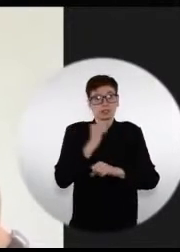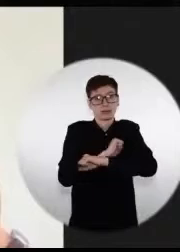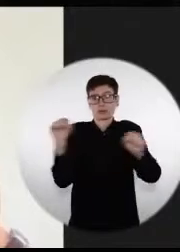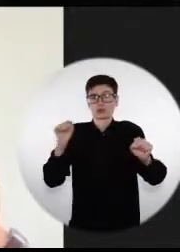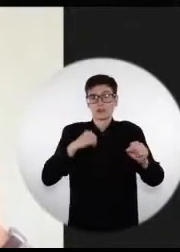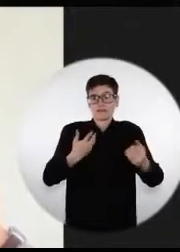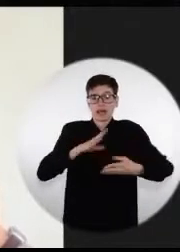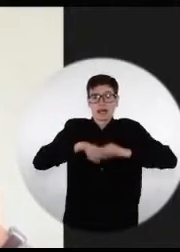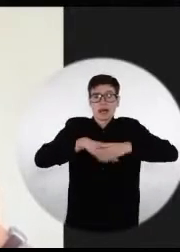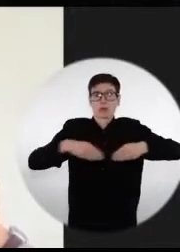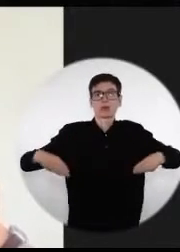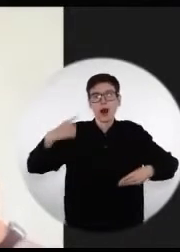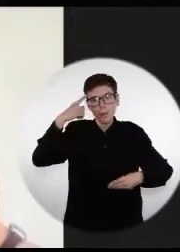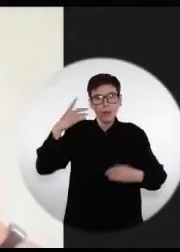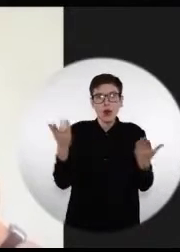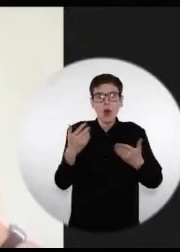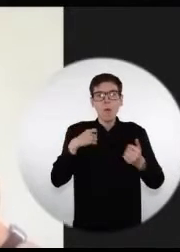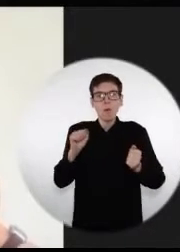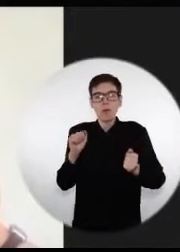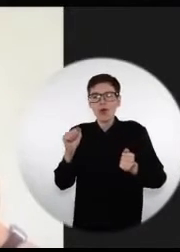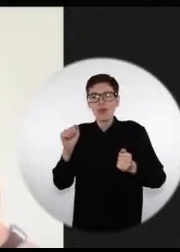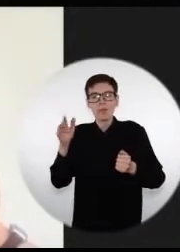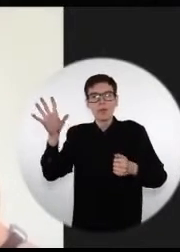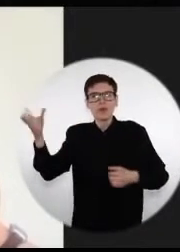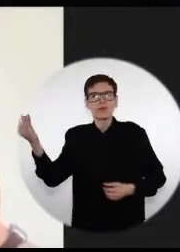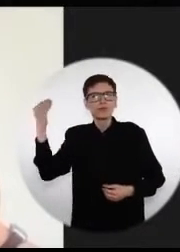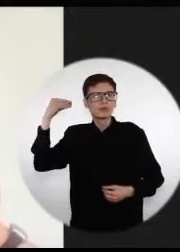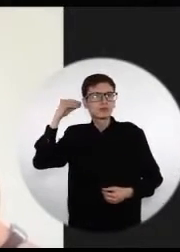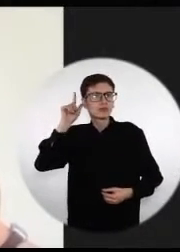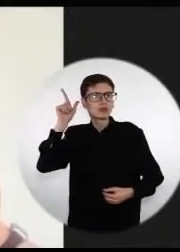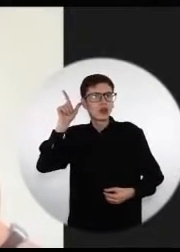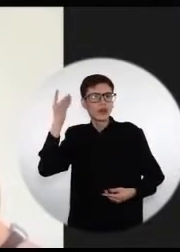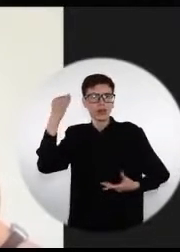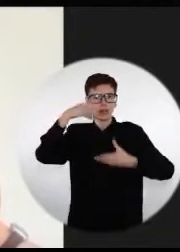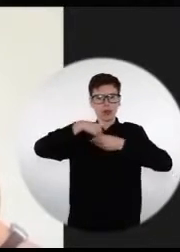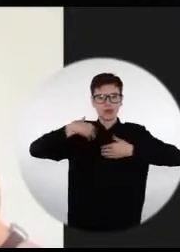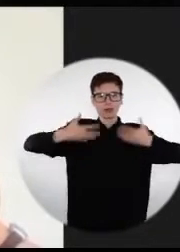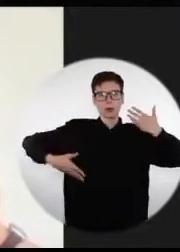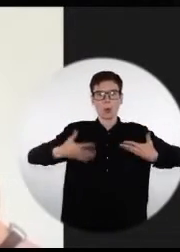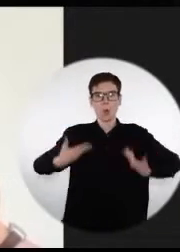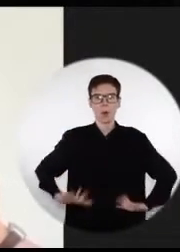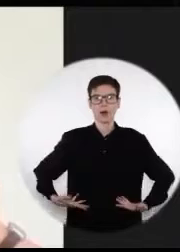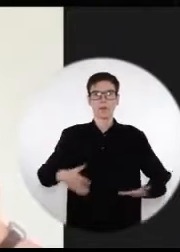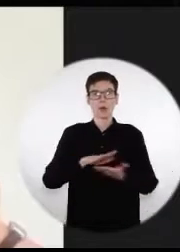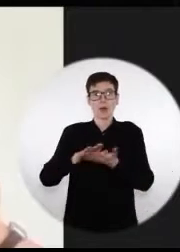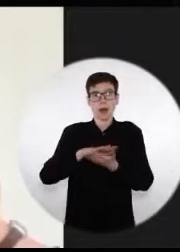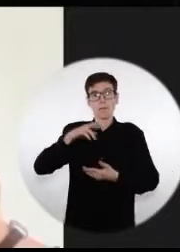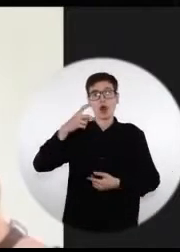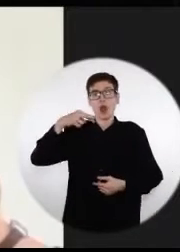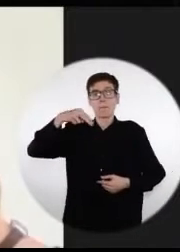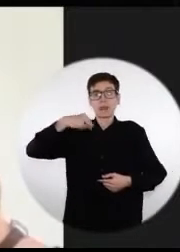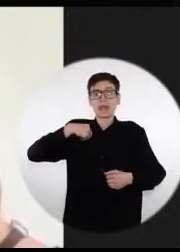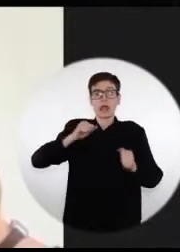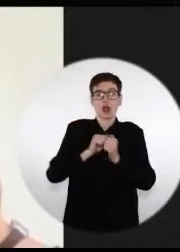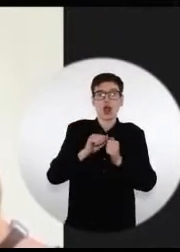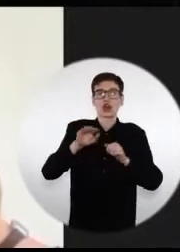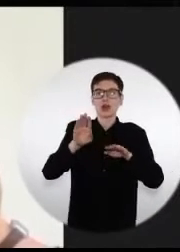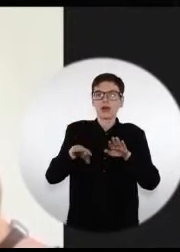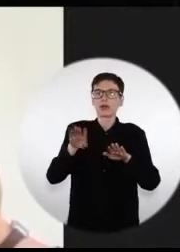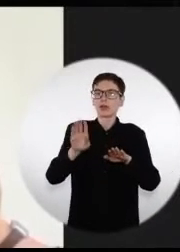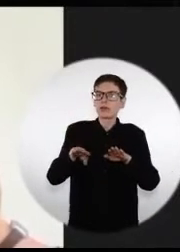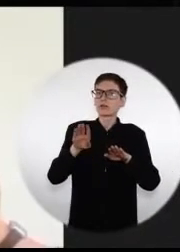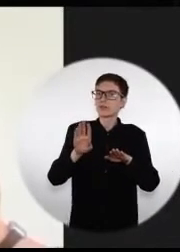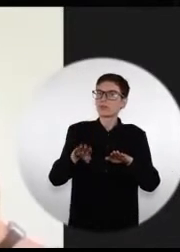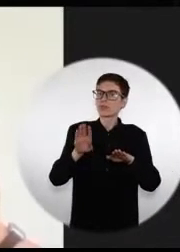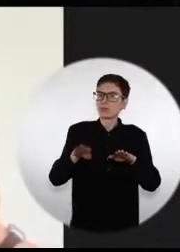como bien neutral dentro de esta interpretación que imposible también ser neutral pero en el fondo es como cómo poner